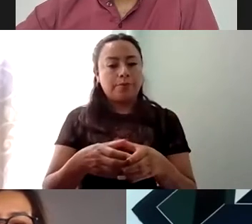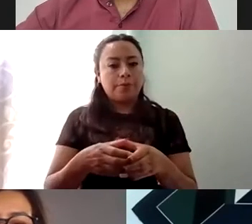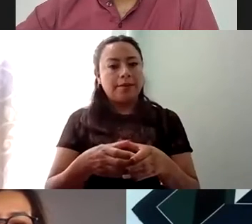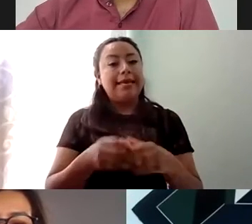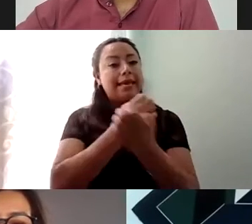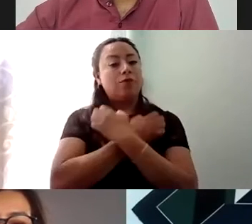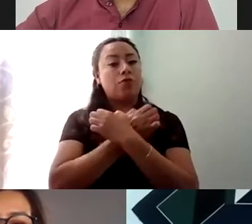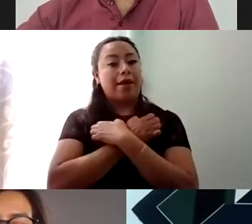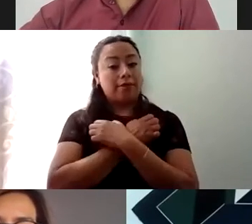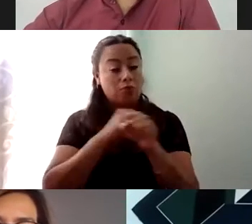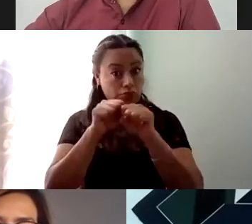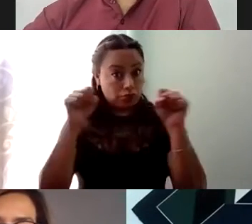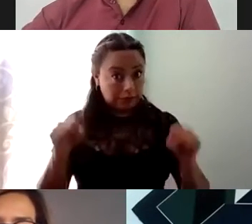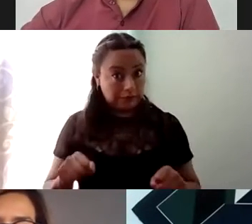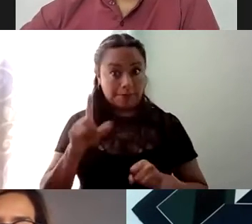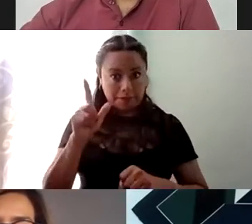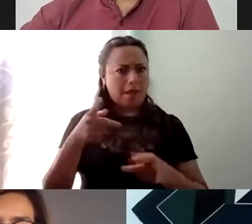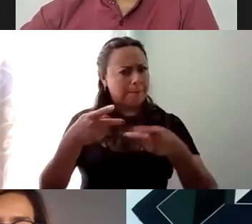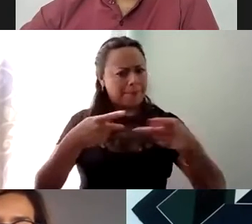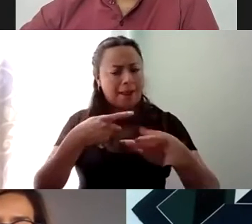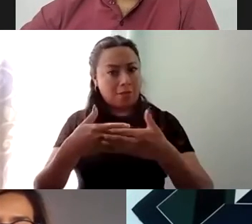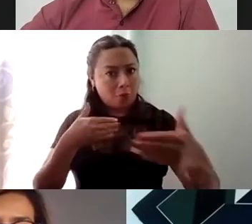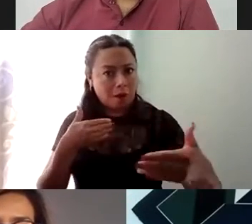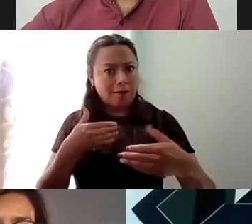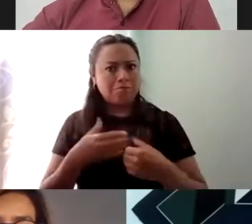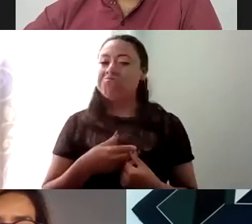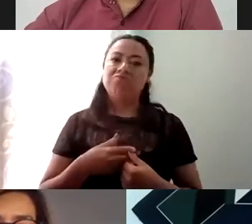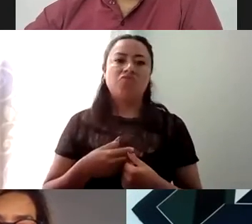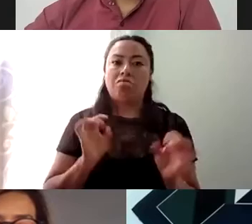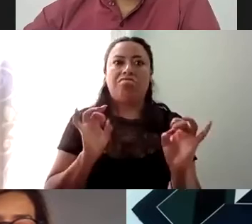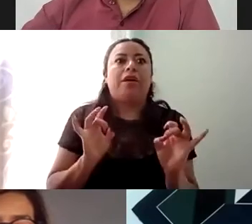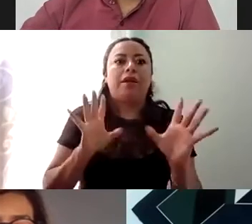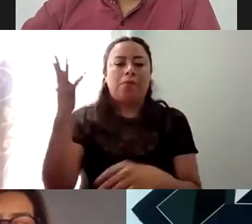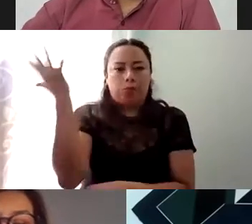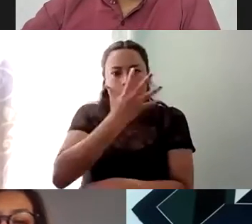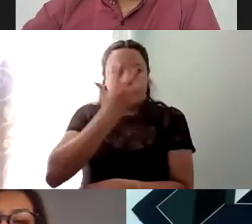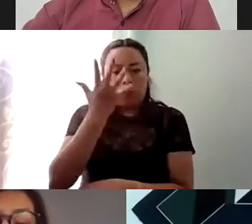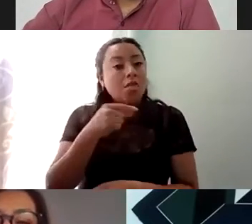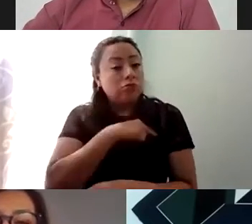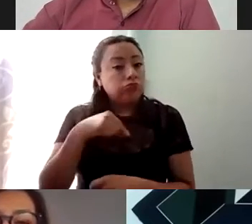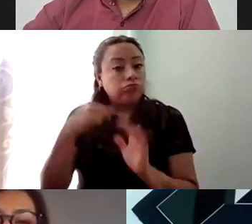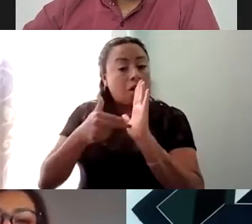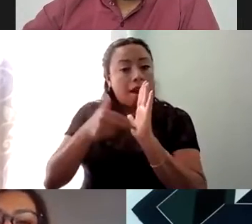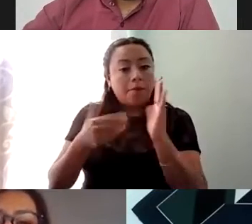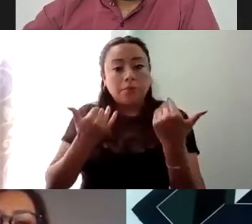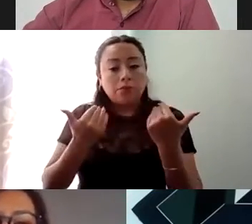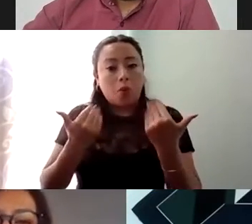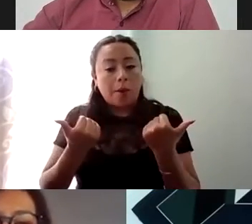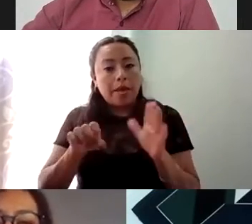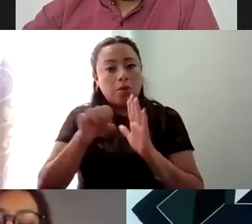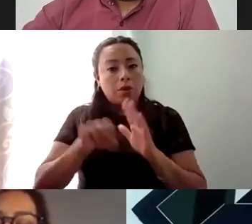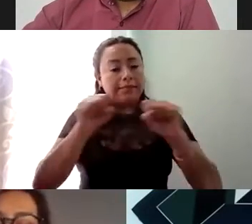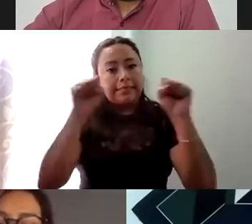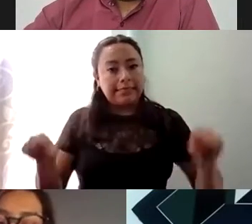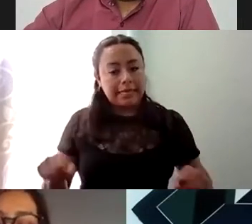preparado, o sea, fue de la noche a la mañana y no teníamos las herramientas en el sistema jurídico mexicano y en el sistema en general de gobierno